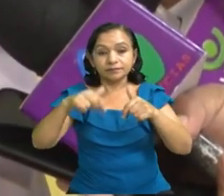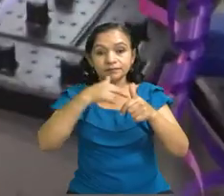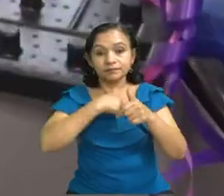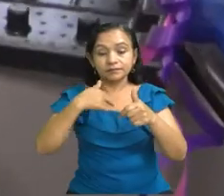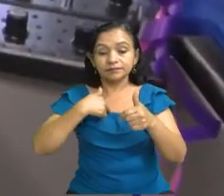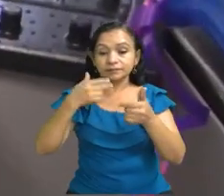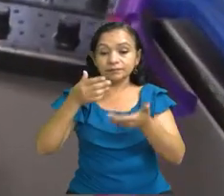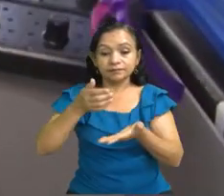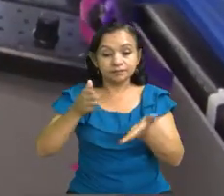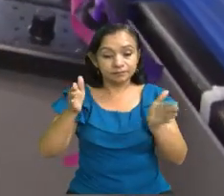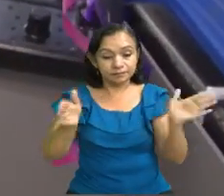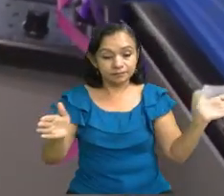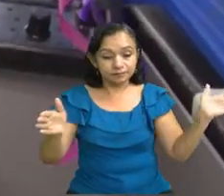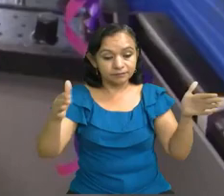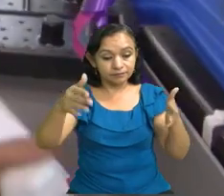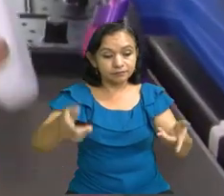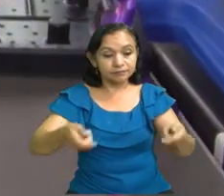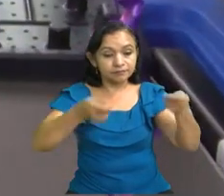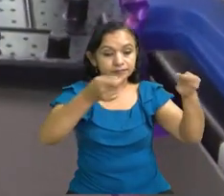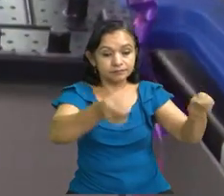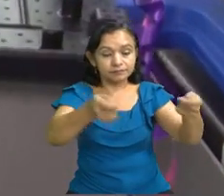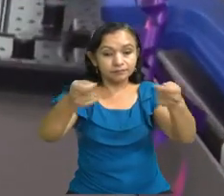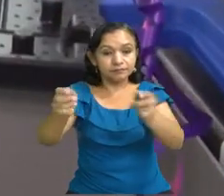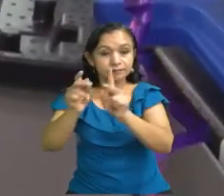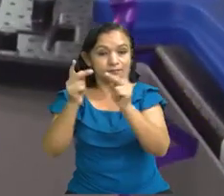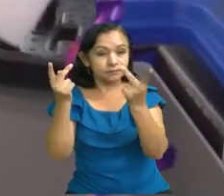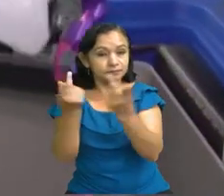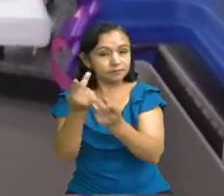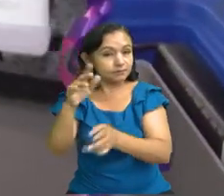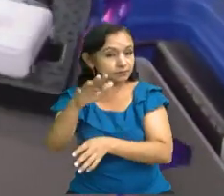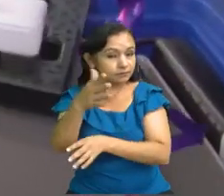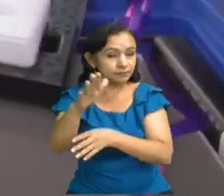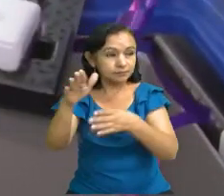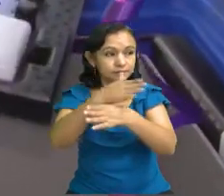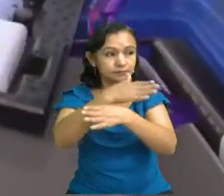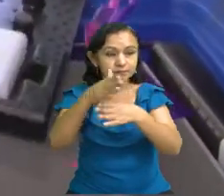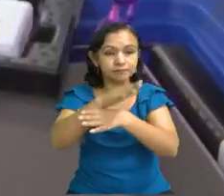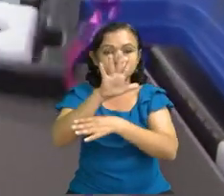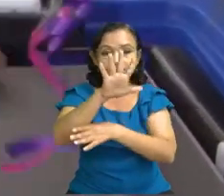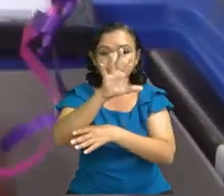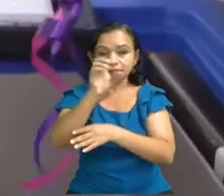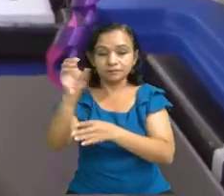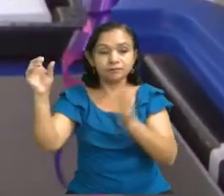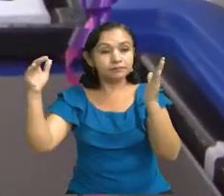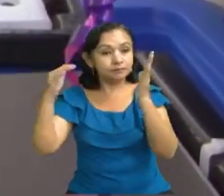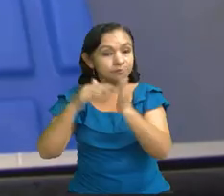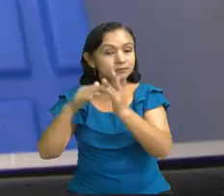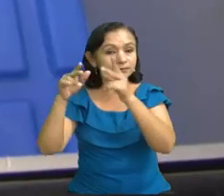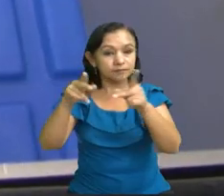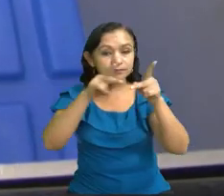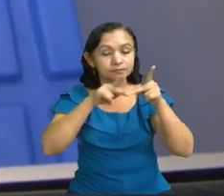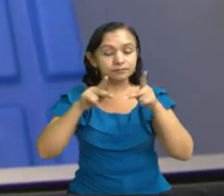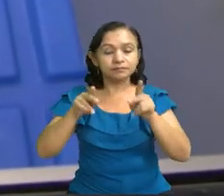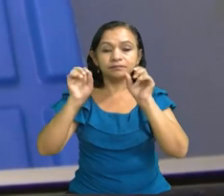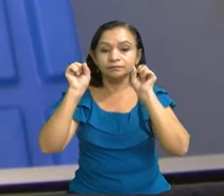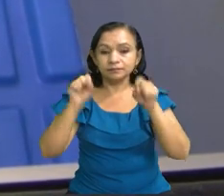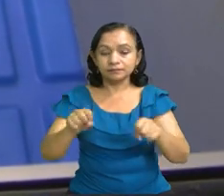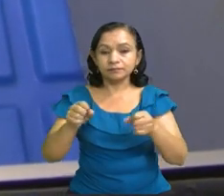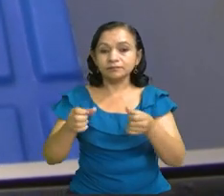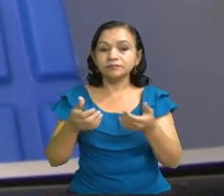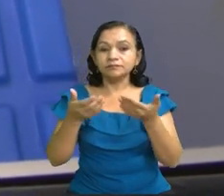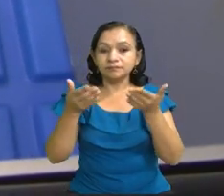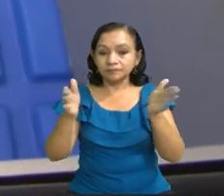la entrega a esto. Una población beneficiada en los distritos de 500 mil personas van a estar a disposición de esto,